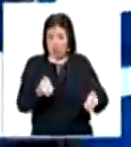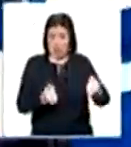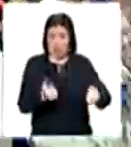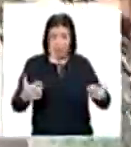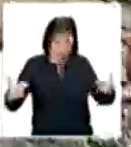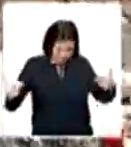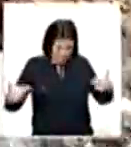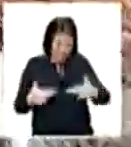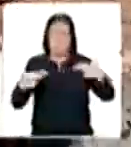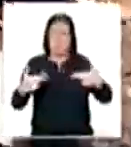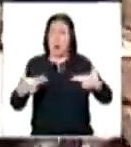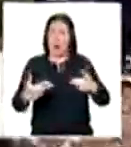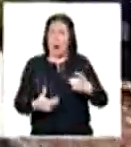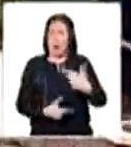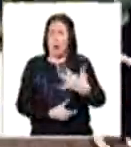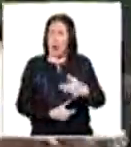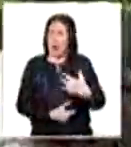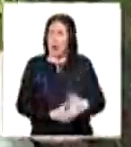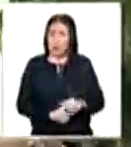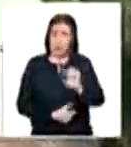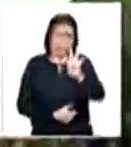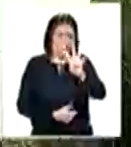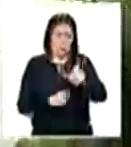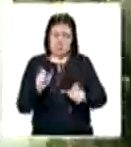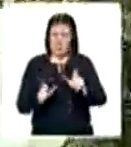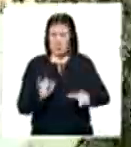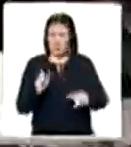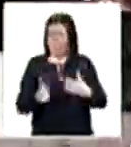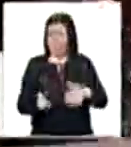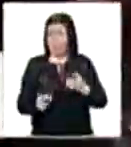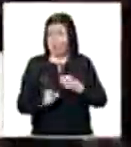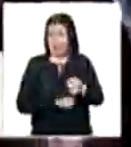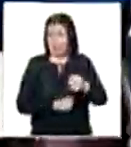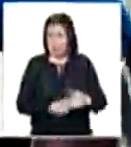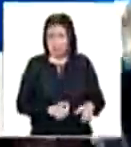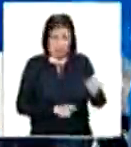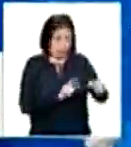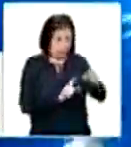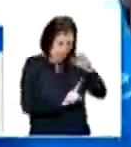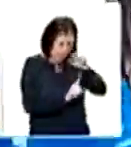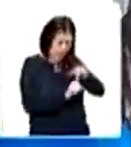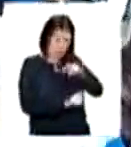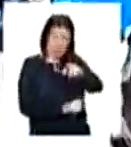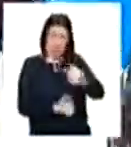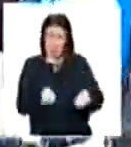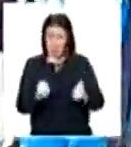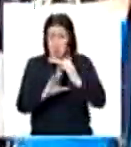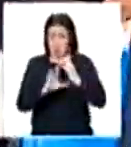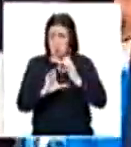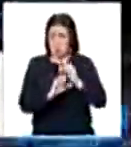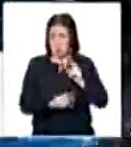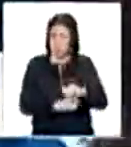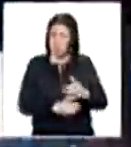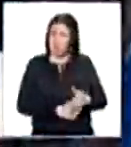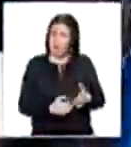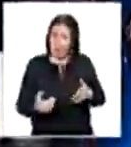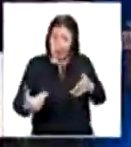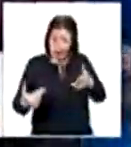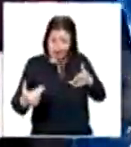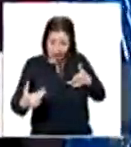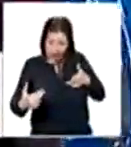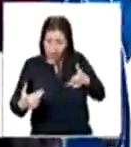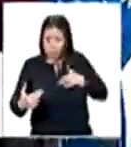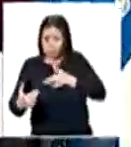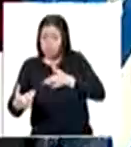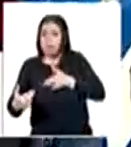combi de transporte público dejó hasta 4 personas heridas. Según testigos, esta combi se trasladaba en sentido contrario al